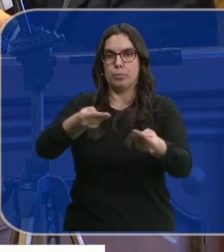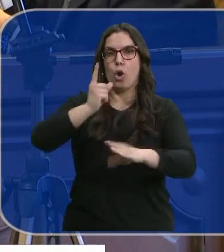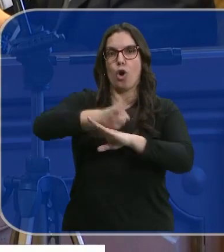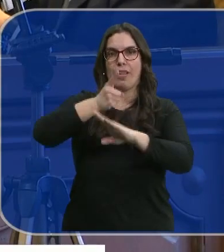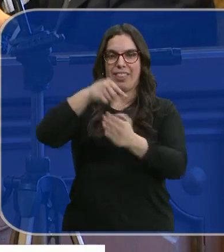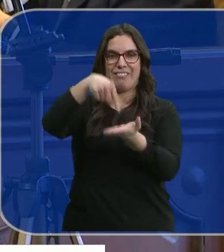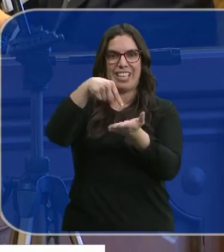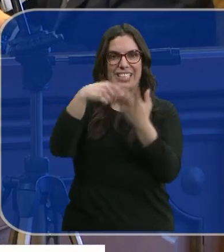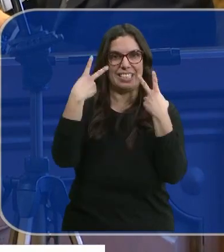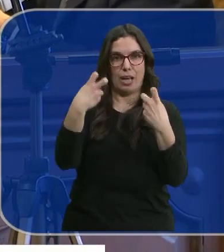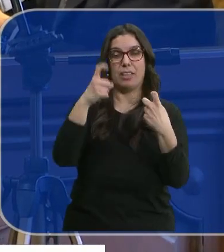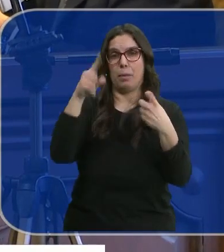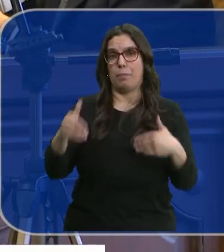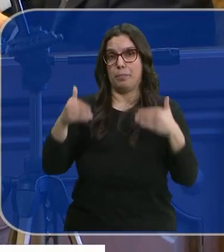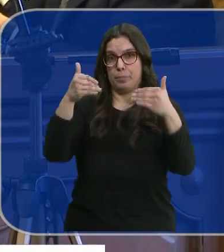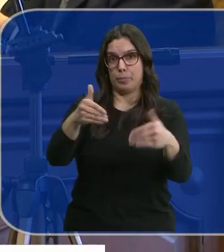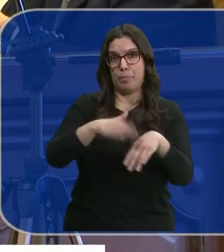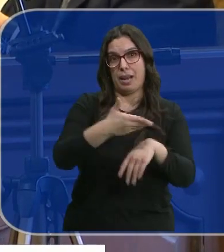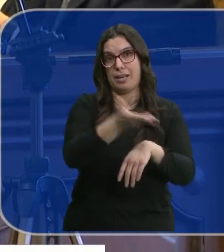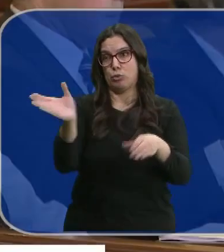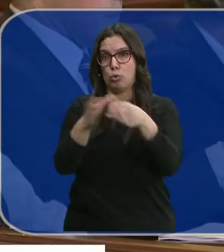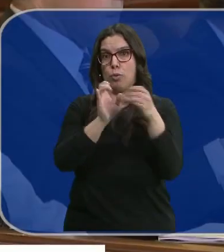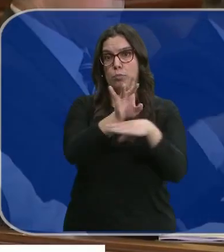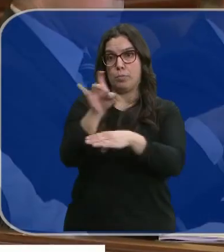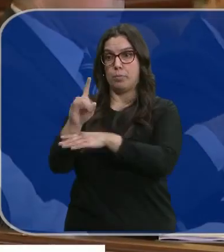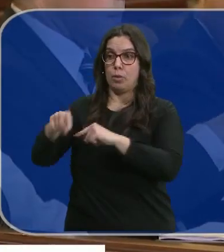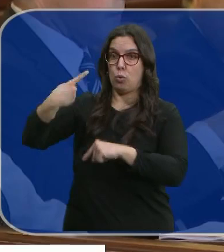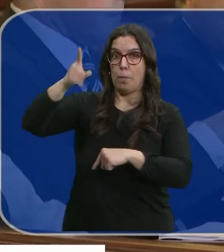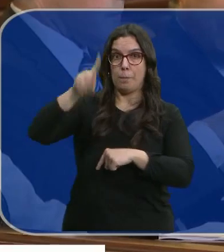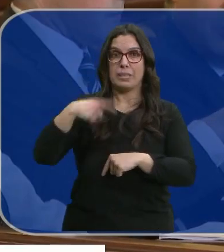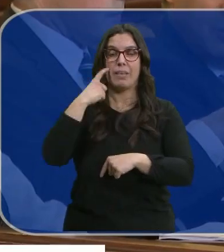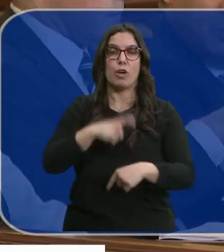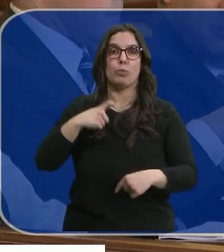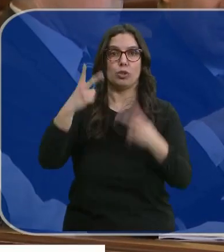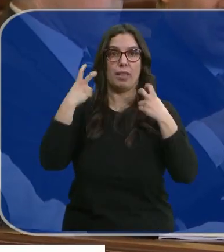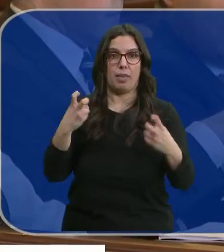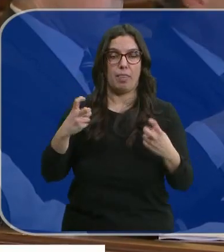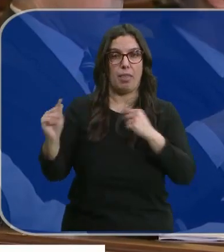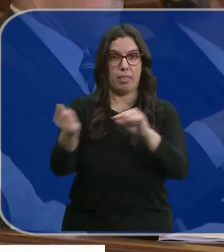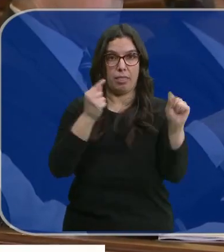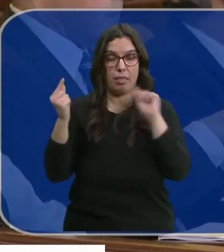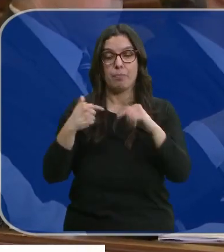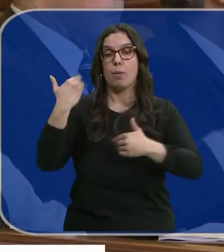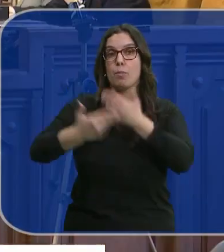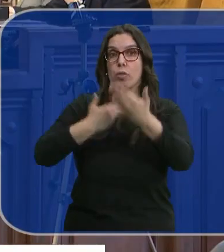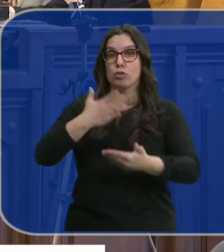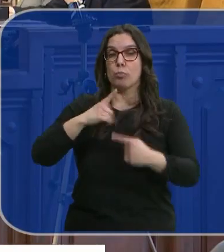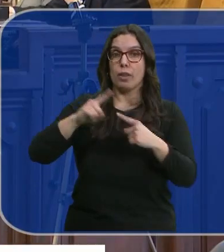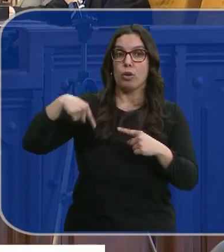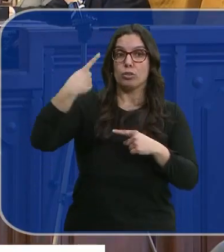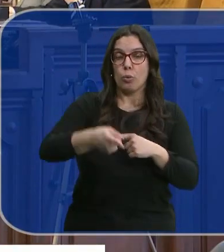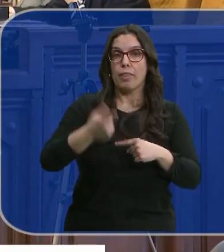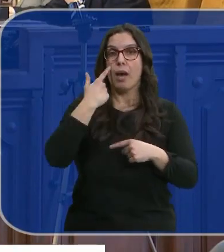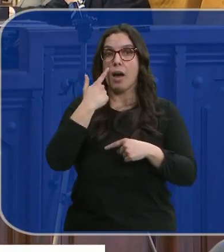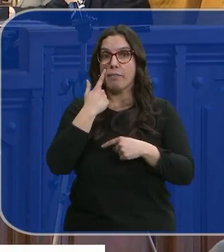ordenanzas fiscales, también prorrogadas al resto de grupos, y en un mes se llevarán a la Comisión de Hacienda. El proceso podría derivar en una cuestión